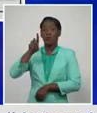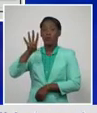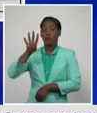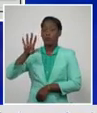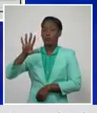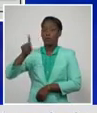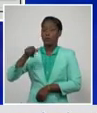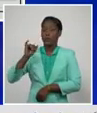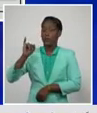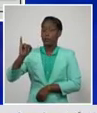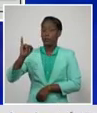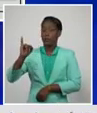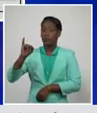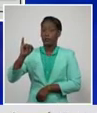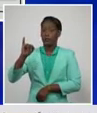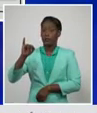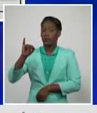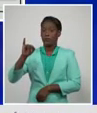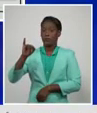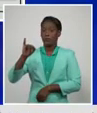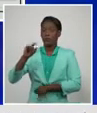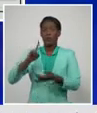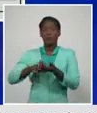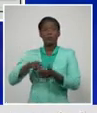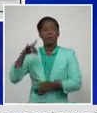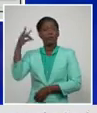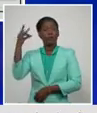145,6 y Palma Soriano